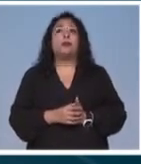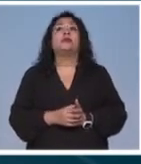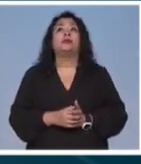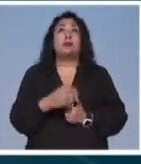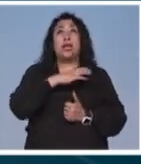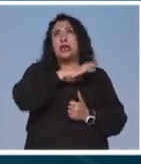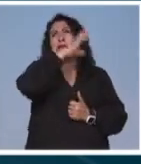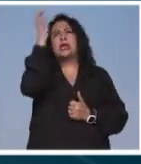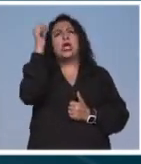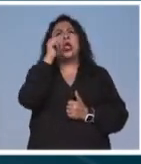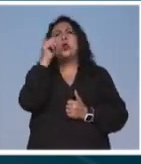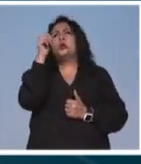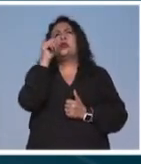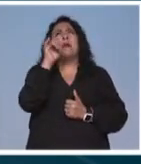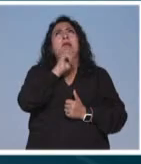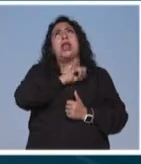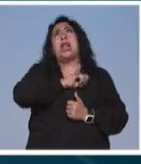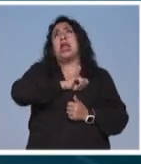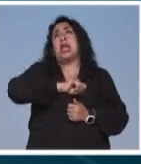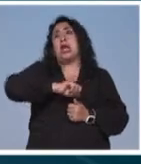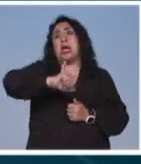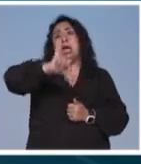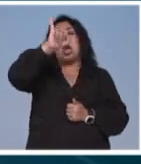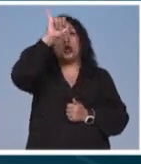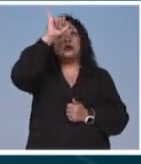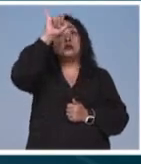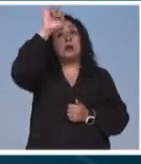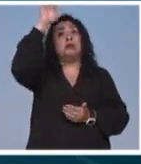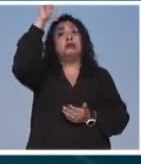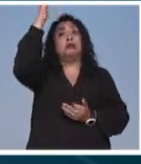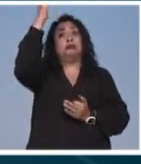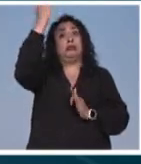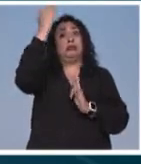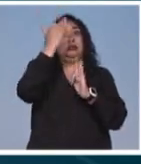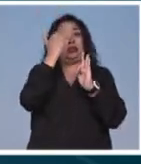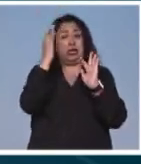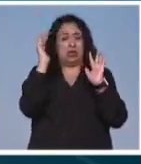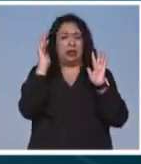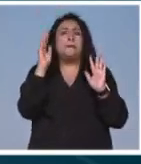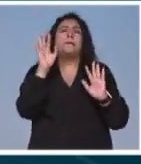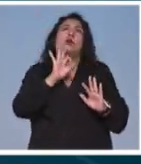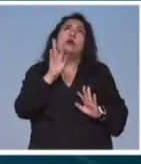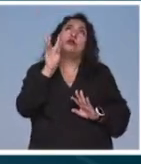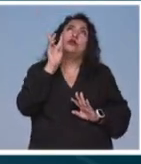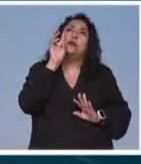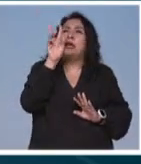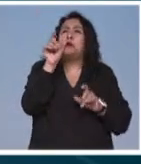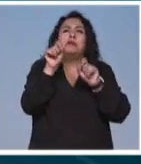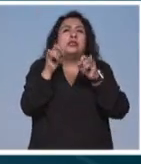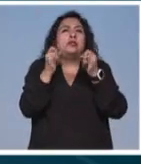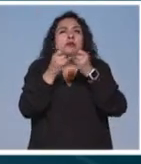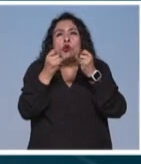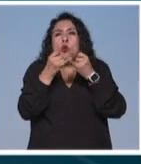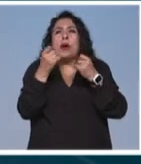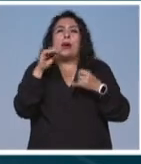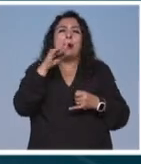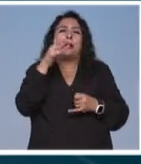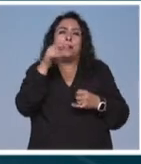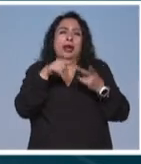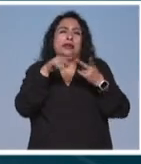El cielo siempre parece estar muy lejos de nosotros, pero está más cerca de lo que creemos. Podemos apreciarlo de la misma forma que los mayas